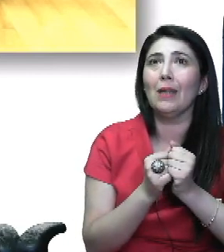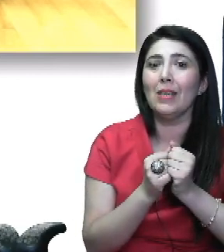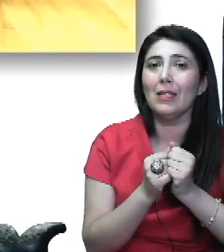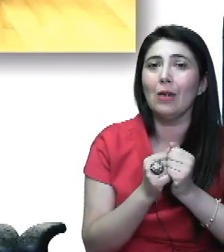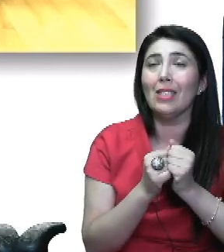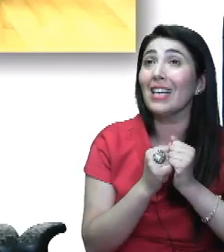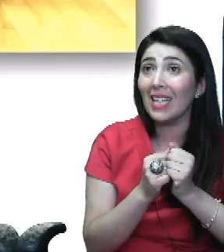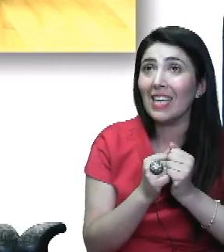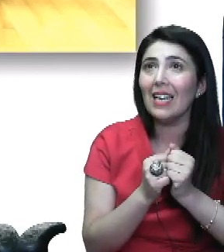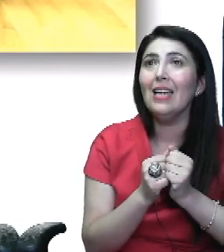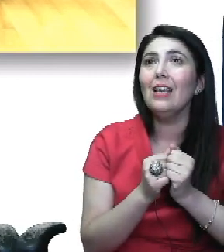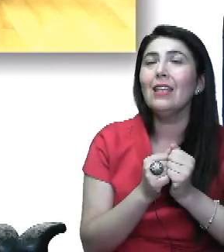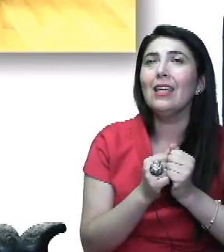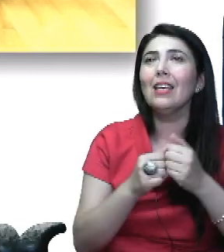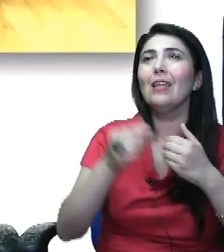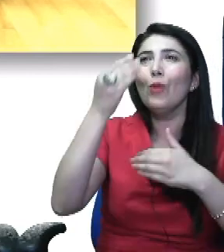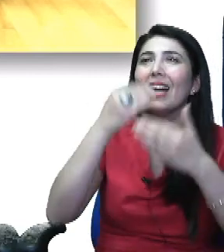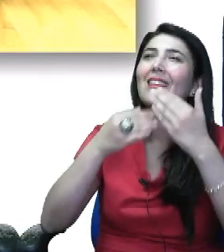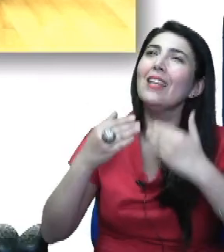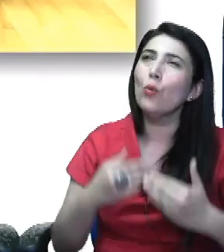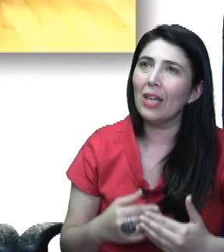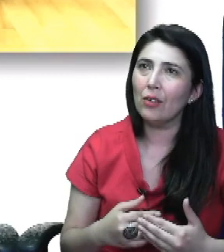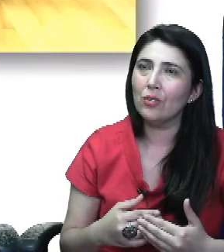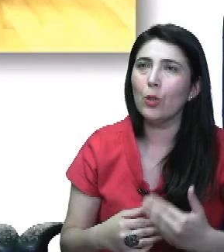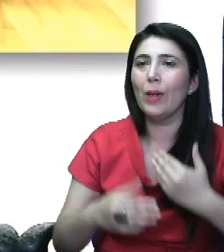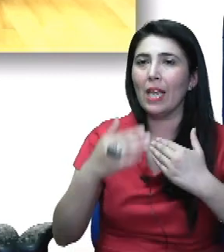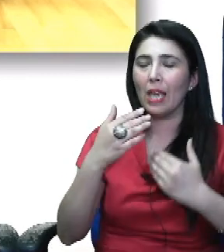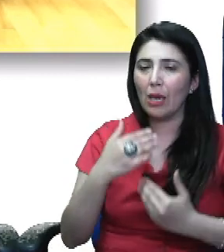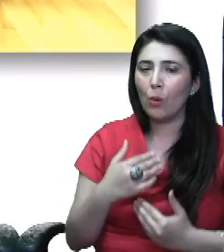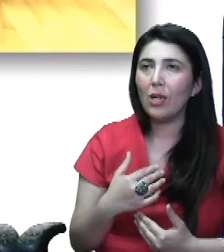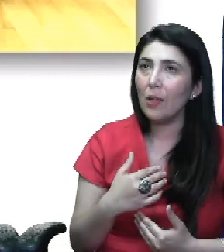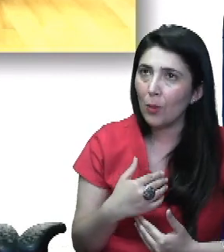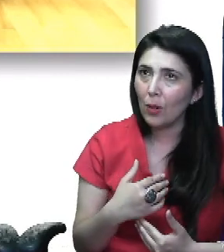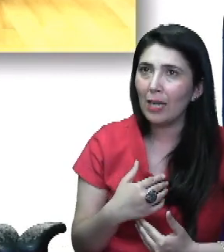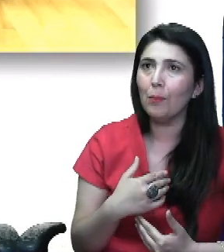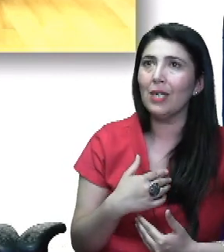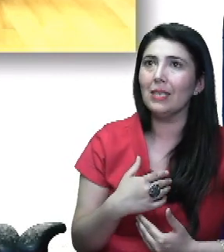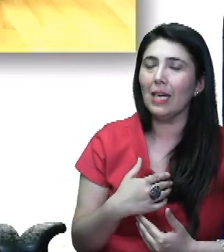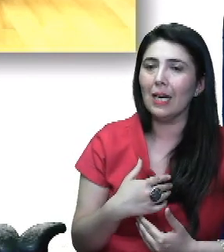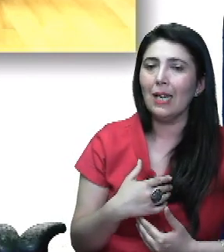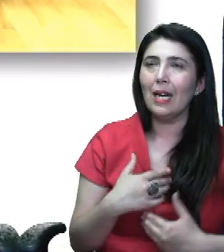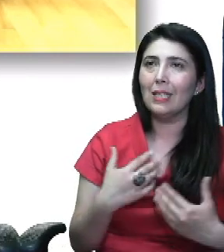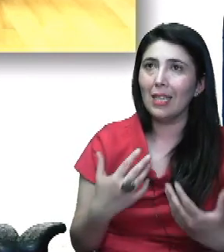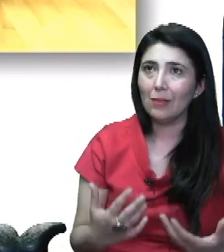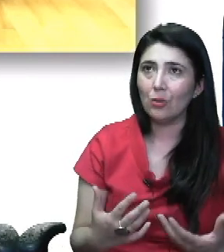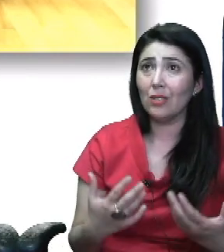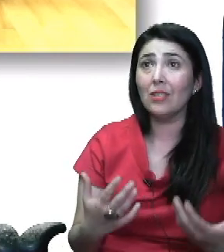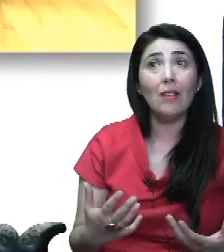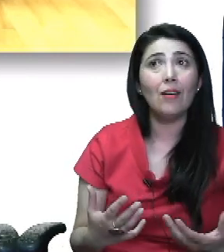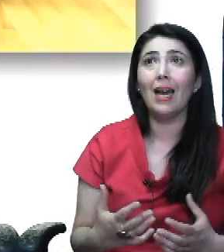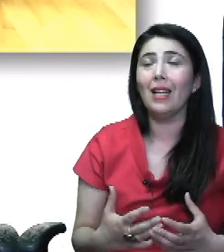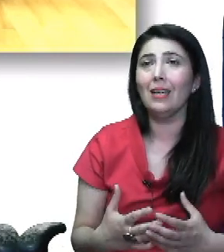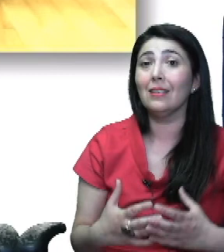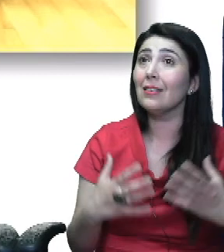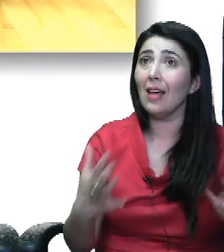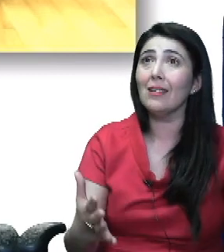una herramienta, una estrategia de una cadena de cuidado, ¿cierto? Para que un equipo local pueda estar atento,